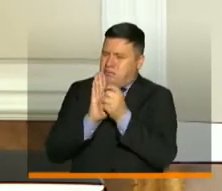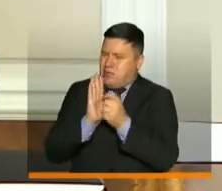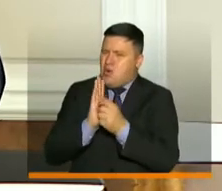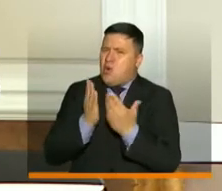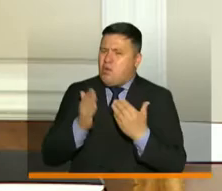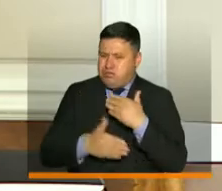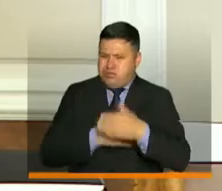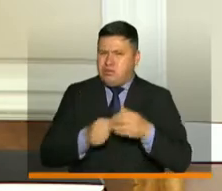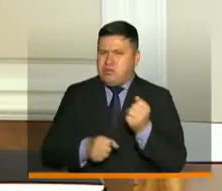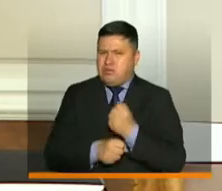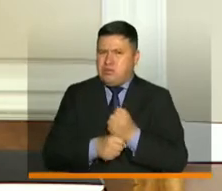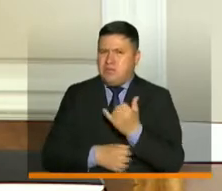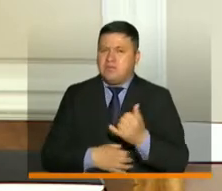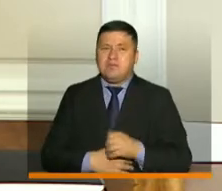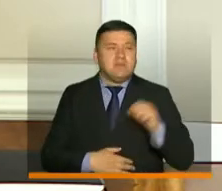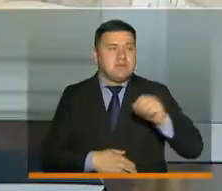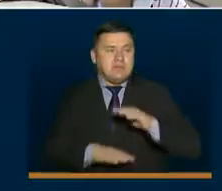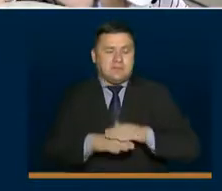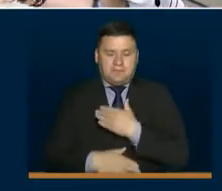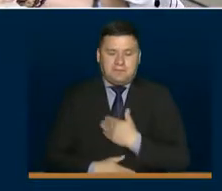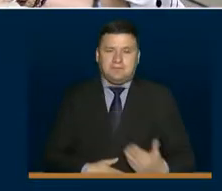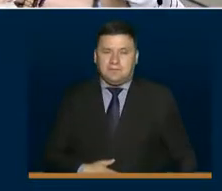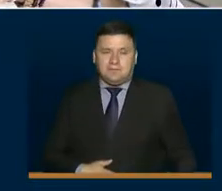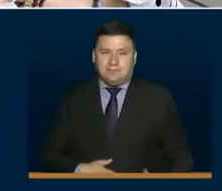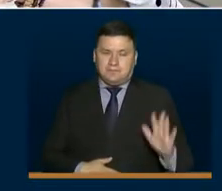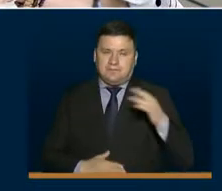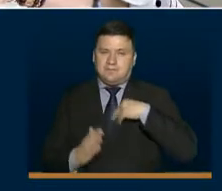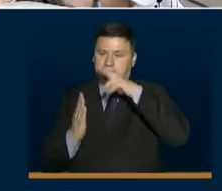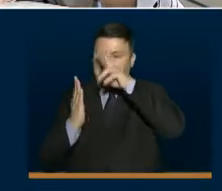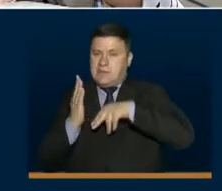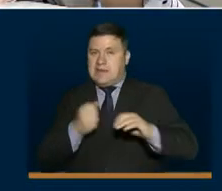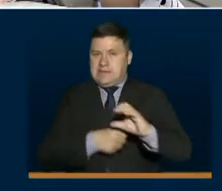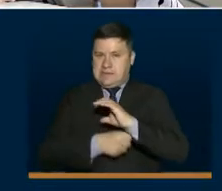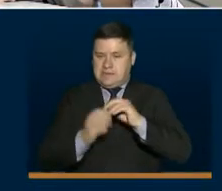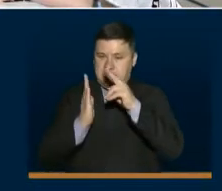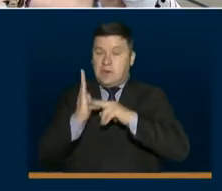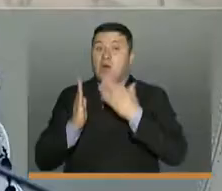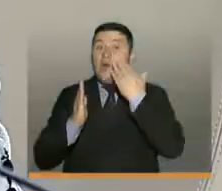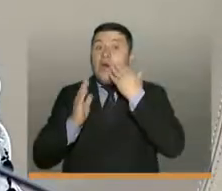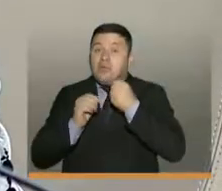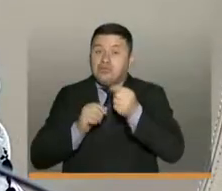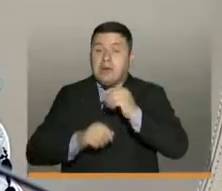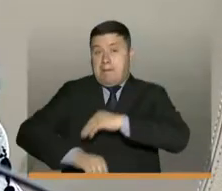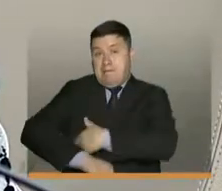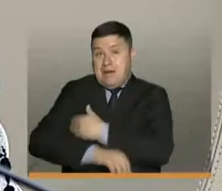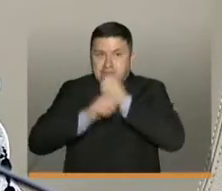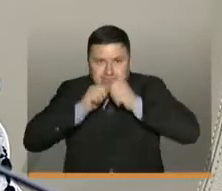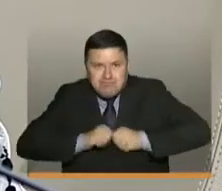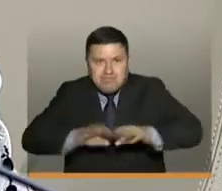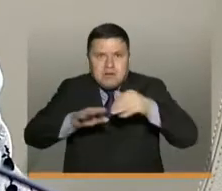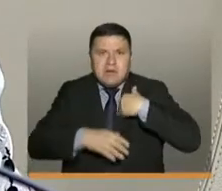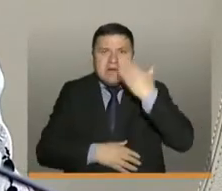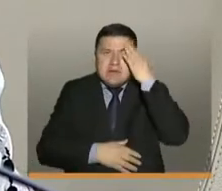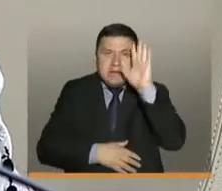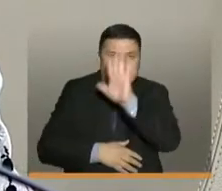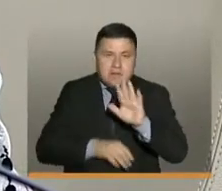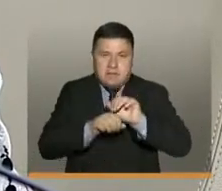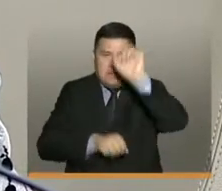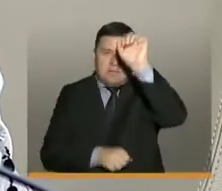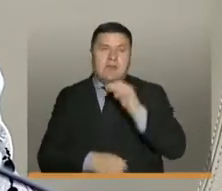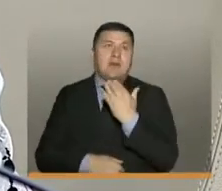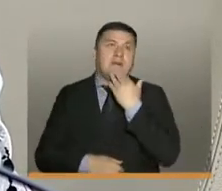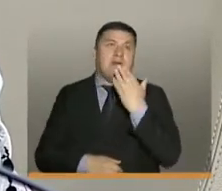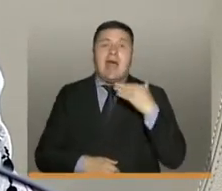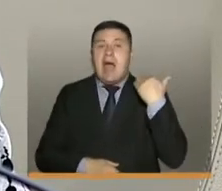de cómo se está trabajando allí? Claro, presidente, voy leyendo algunas de las ciudades, pero publicaremos pues en el ministerio toda la información. Ciudades